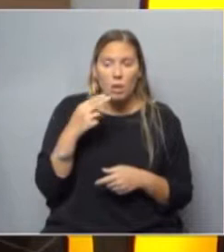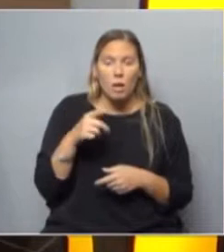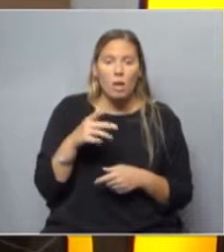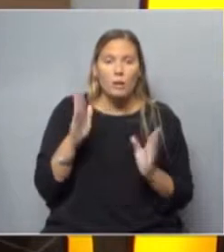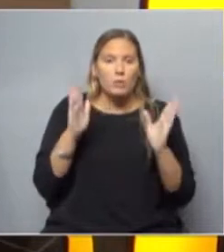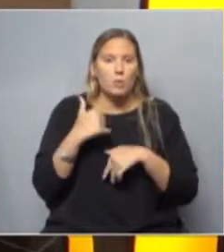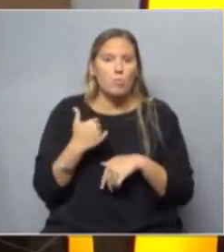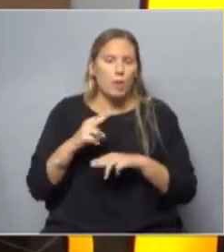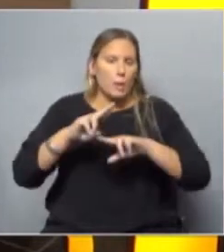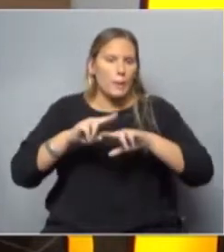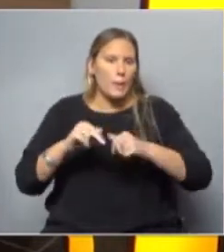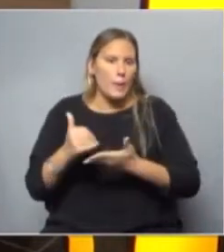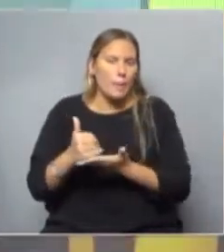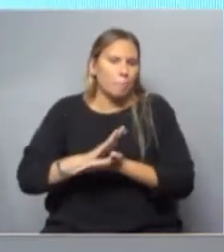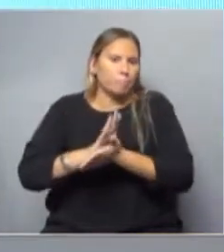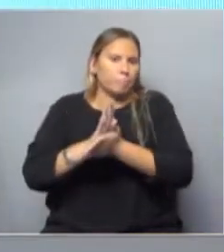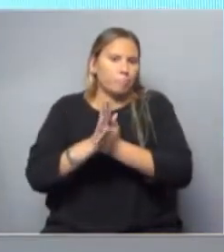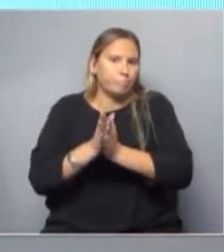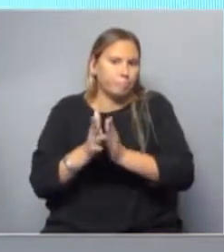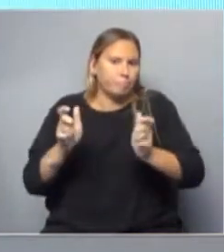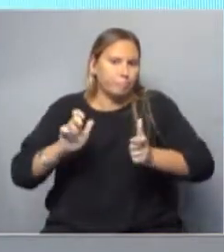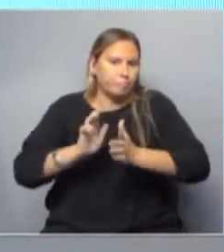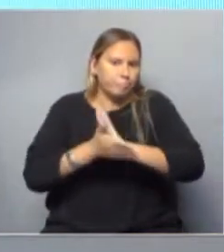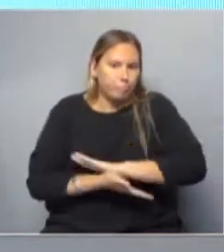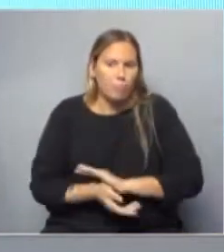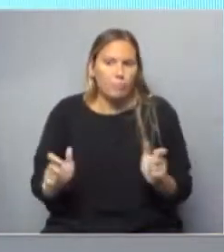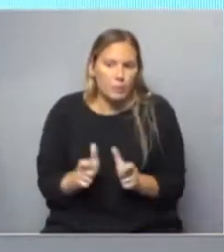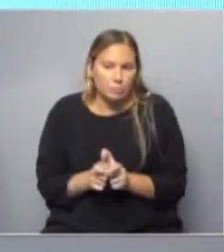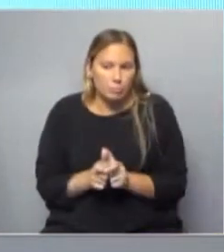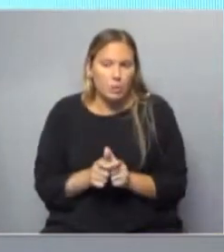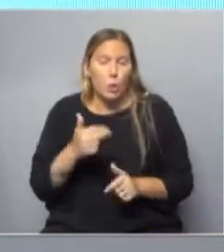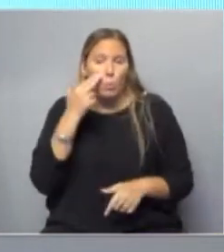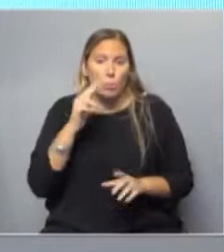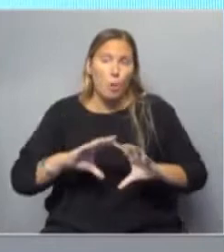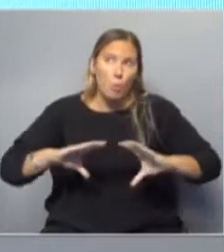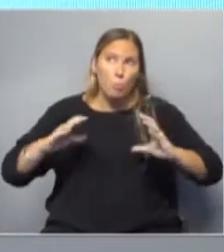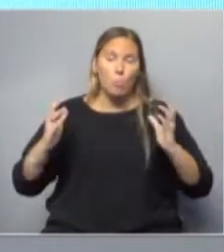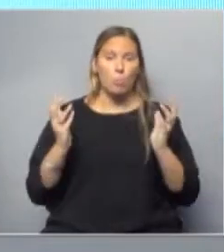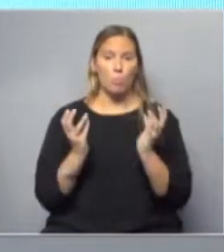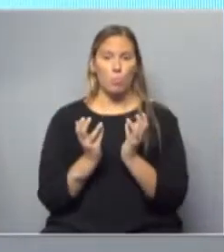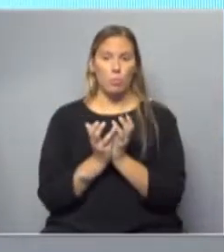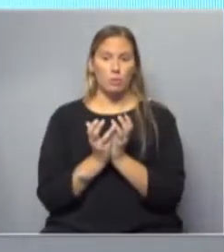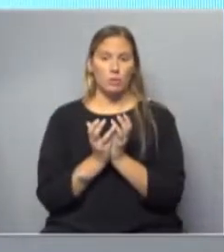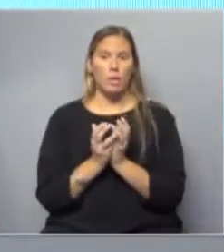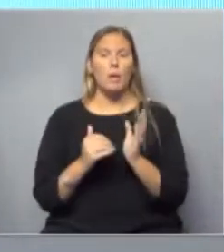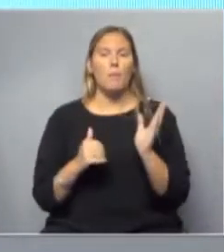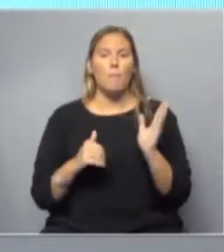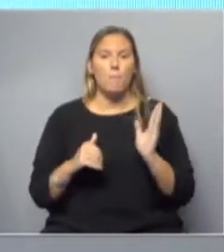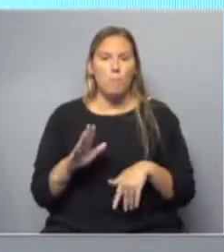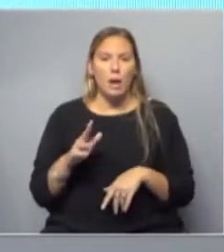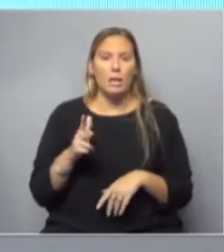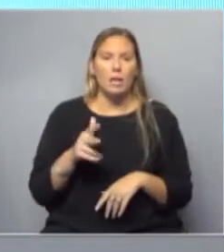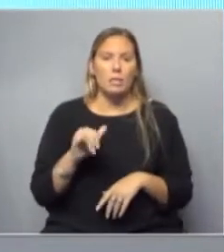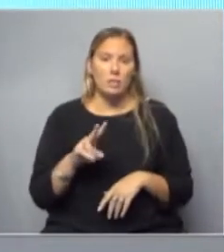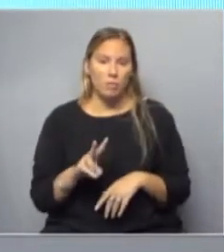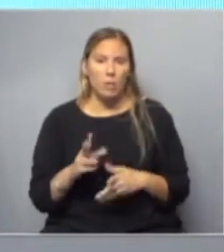podido erradicar, ¿no? Y que siga siendo un problema mundial, ¿no? E incluso más alto que el HIV y